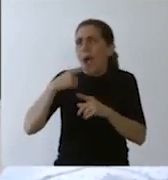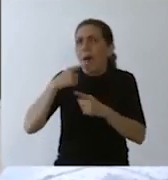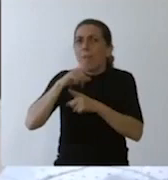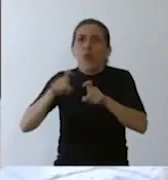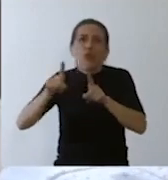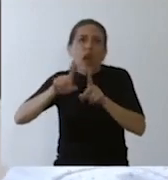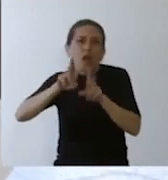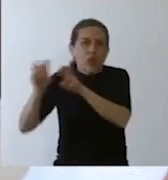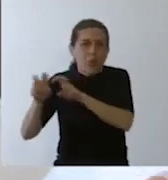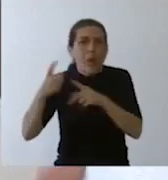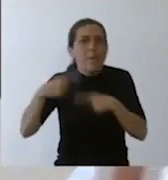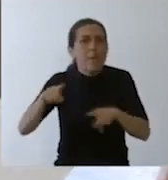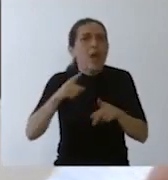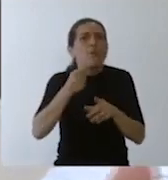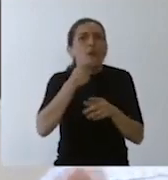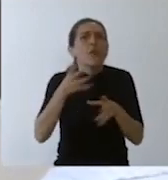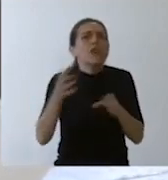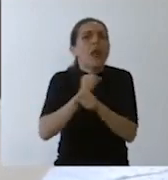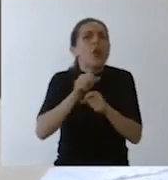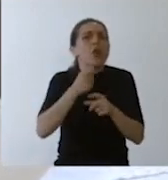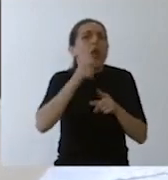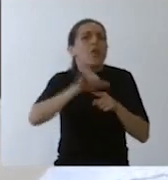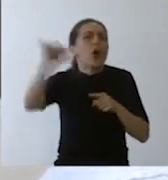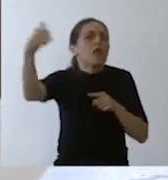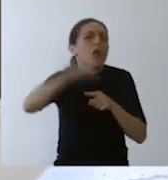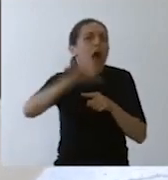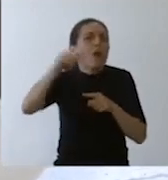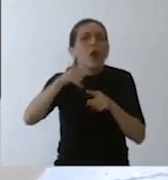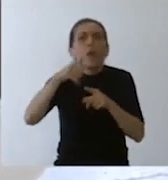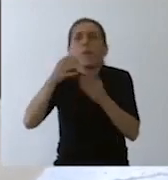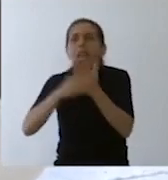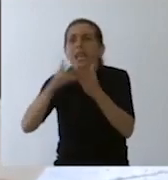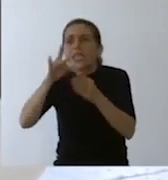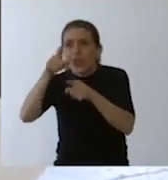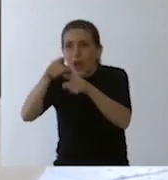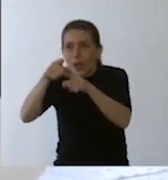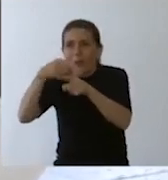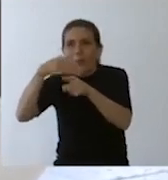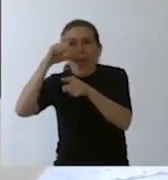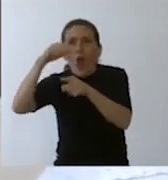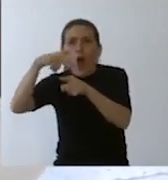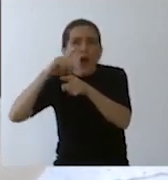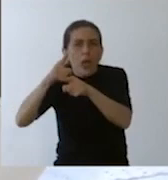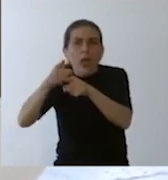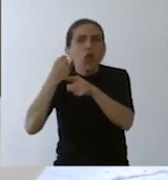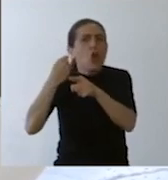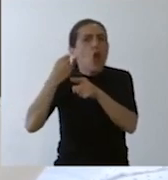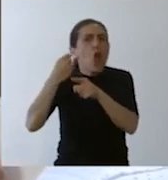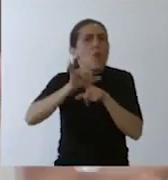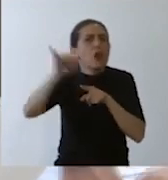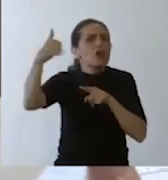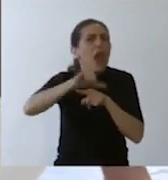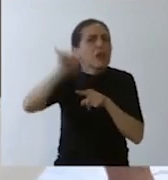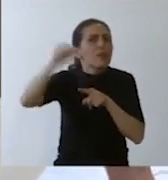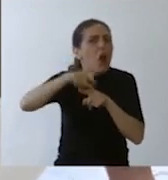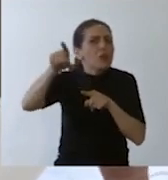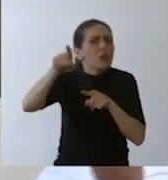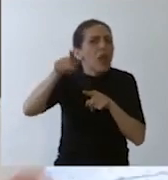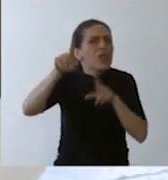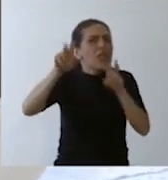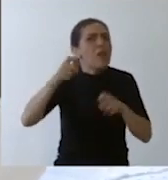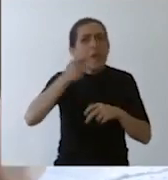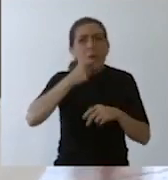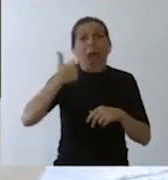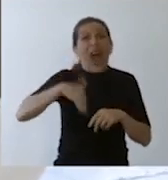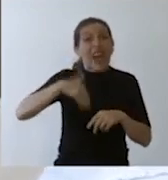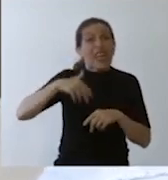rubros. Pienso en el tema del transporte aéreo, por ejemplo, ministro Meoni. ¿Cómo se va a instrumentar el tema de los argentinos